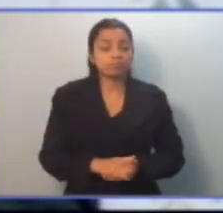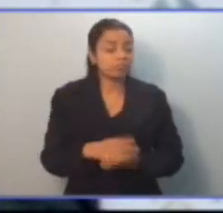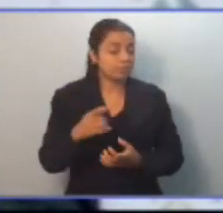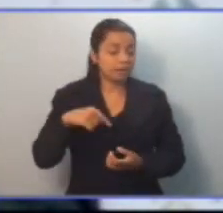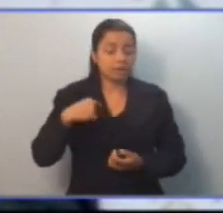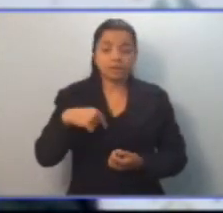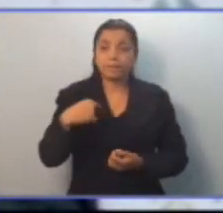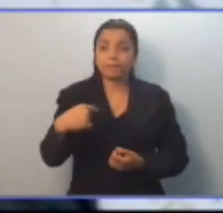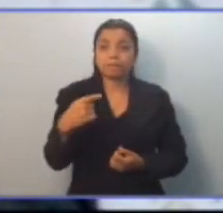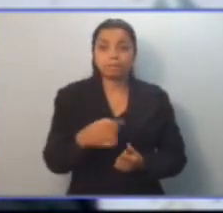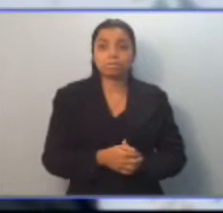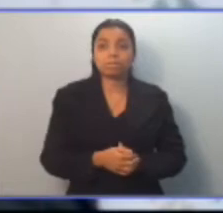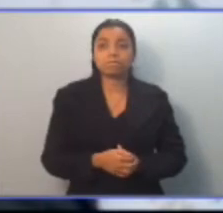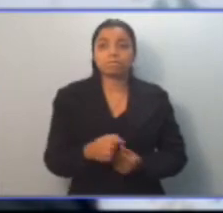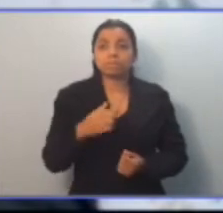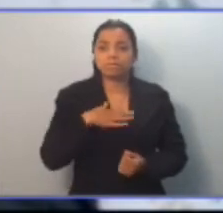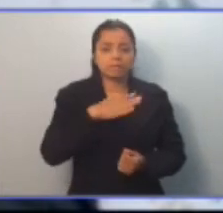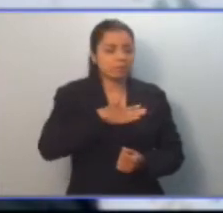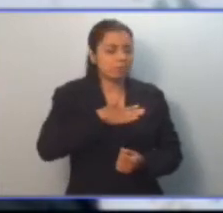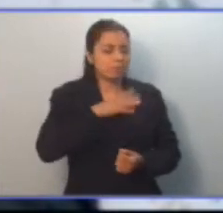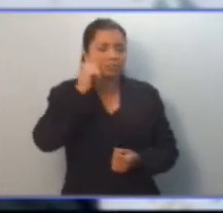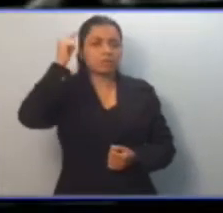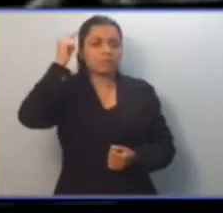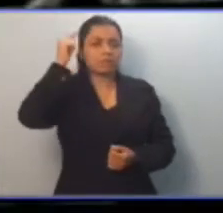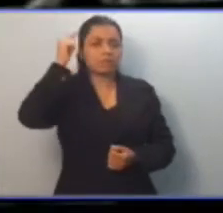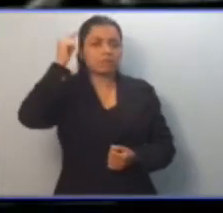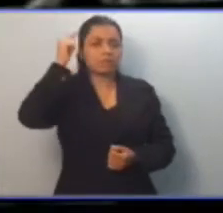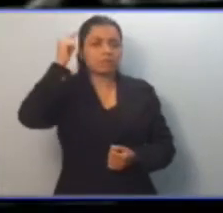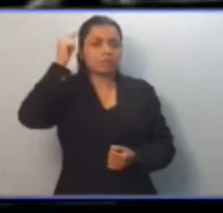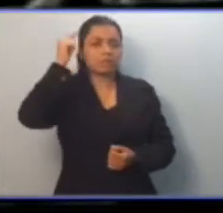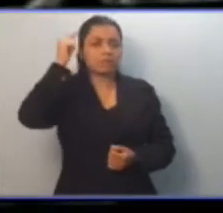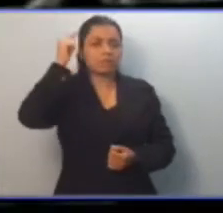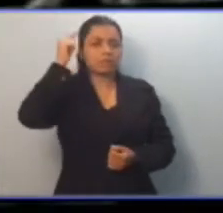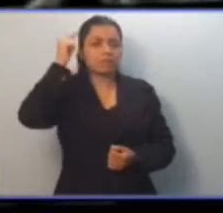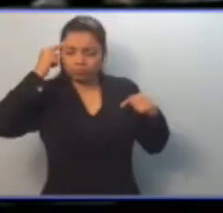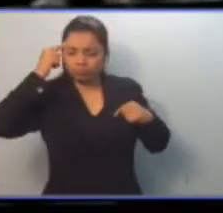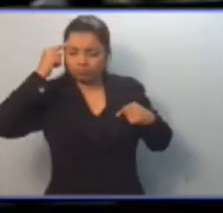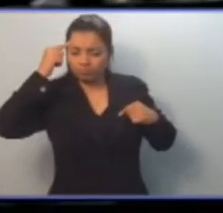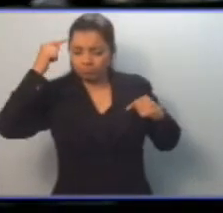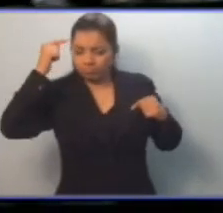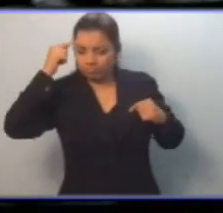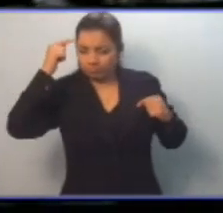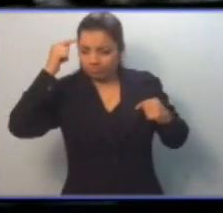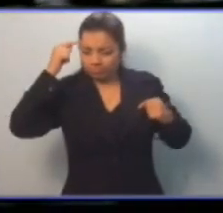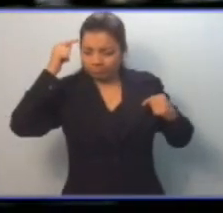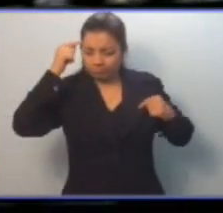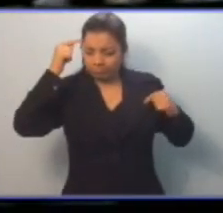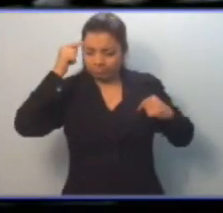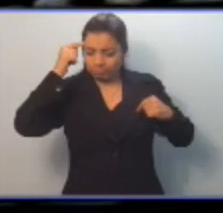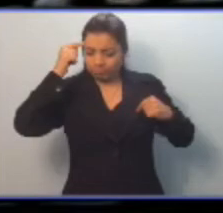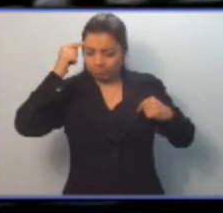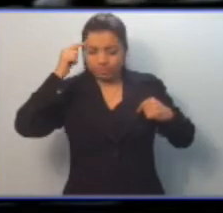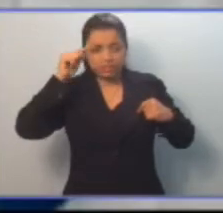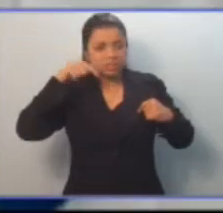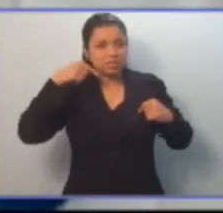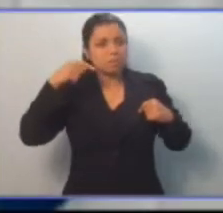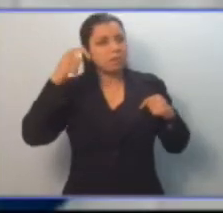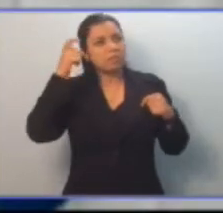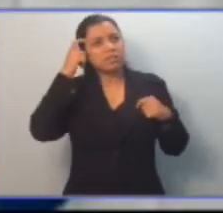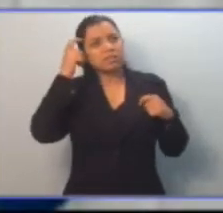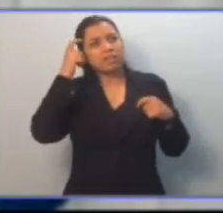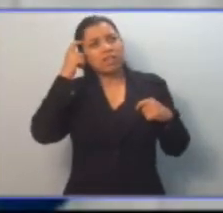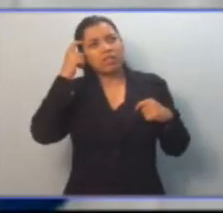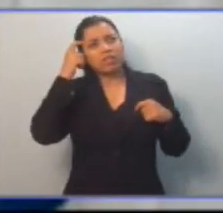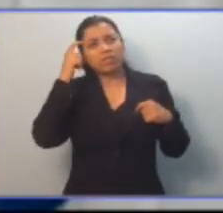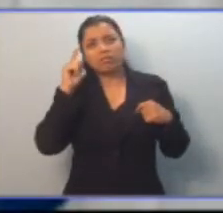Siempre he tenido en mi mente y en mi corazón que un salvadoreño no se puede formar para ir a dar lo